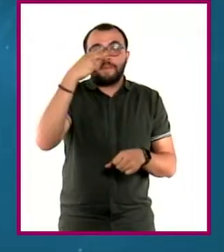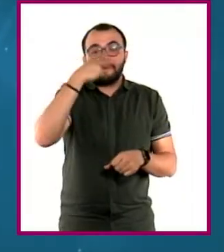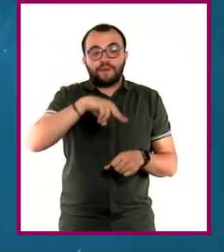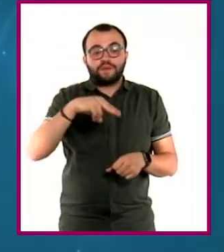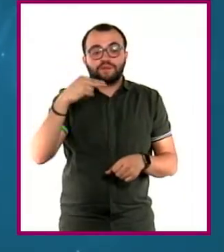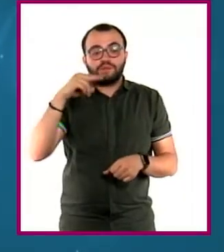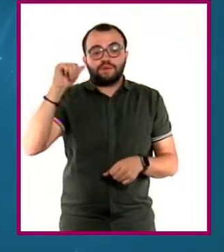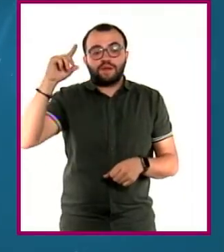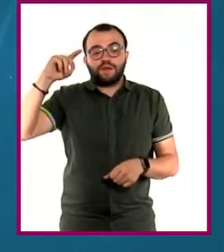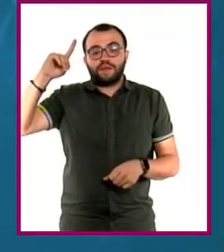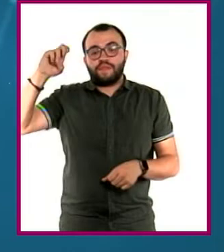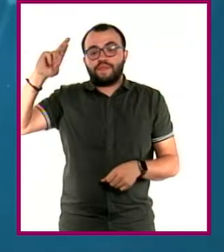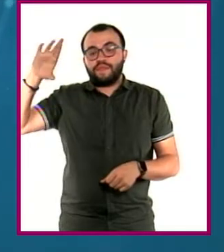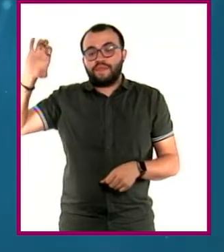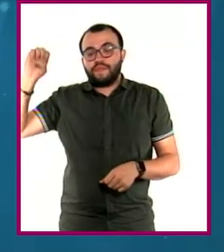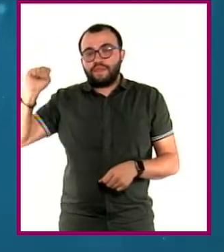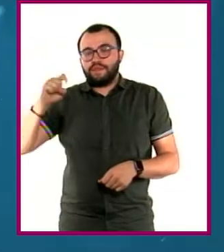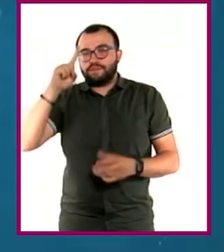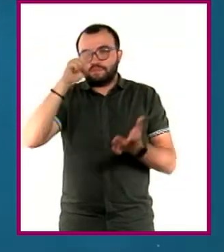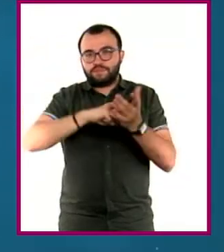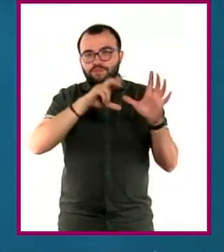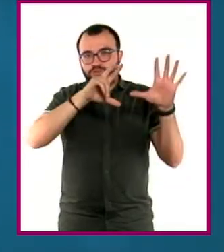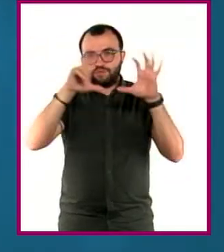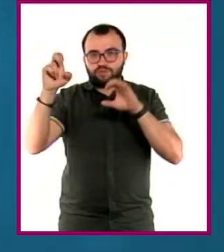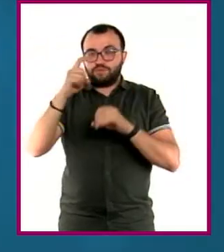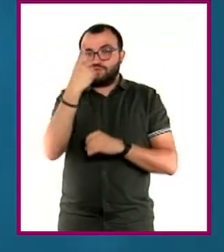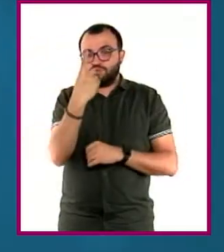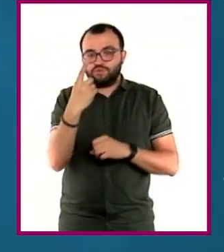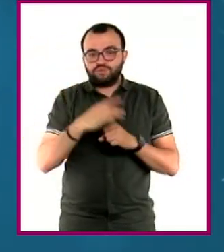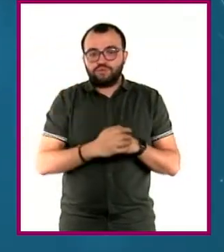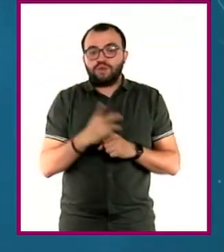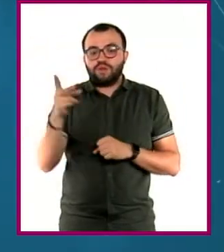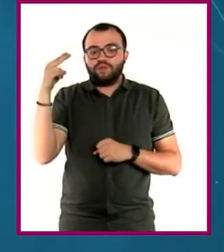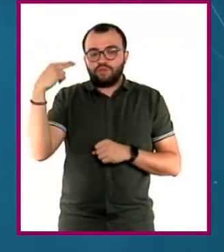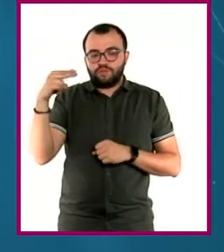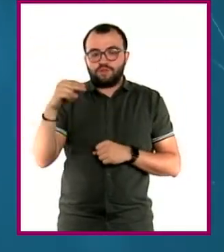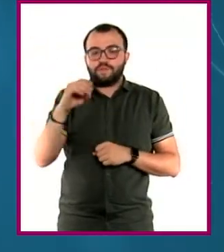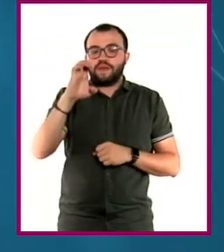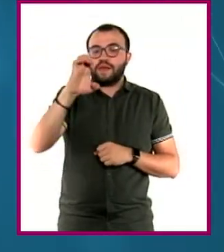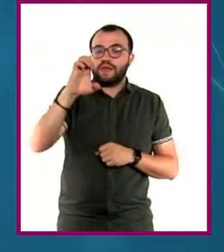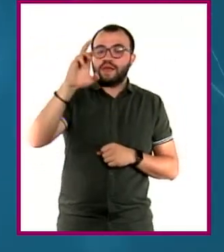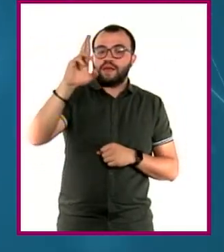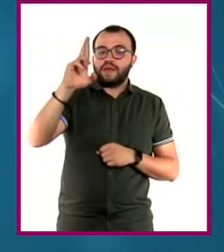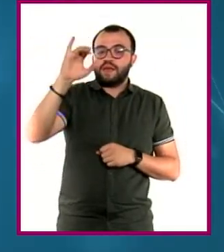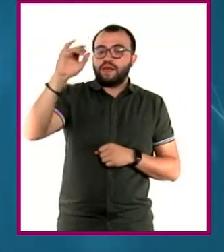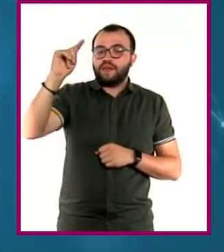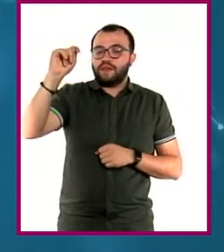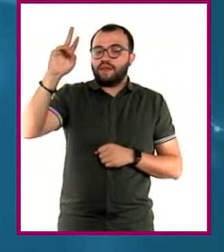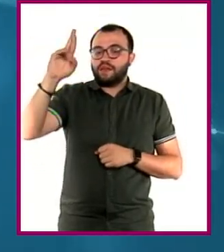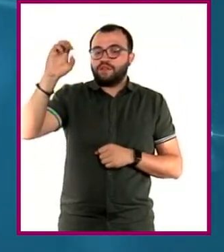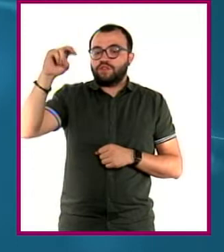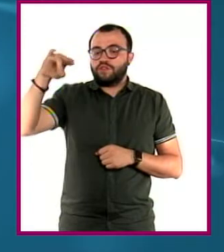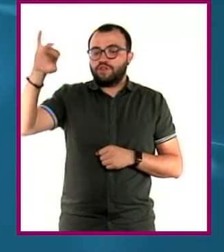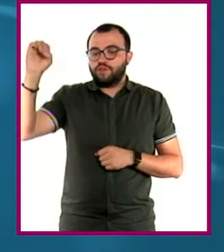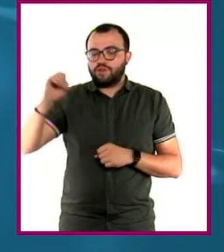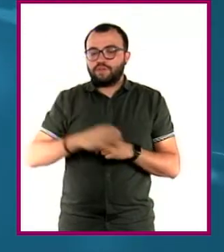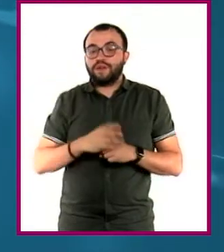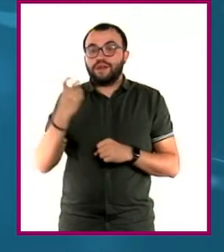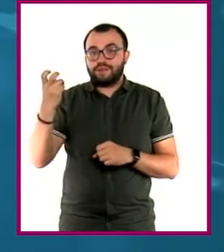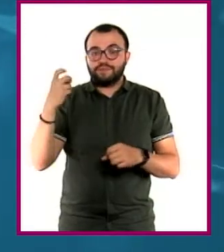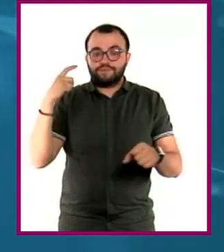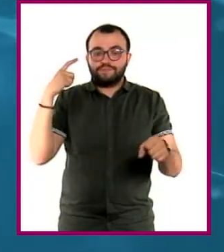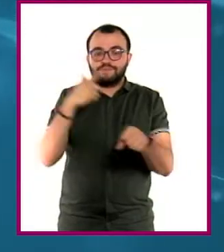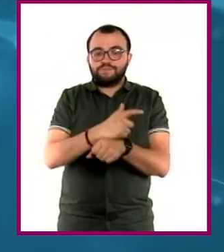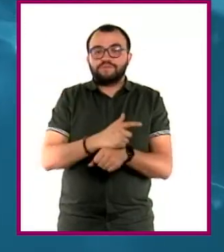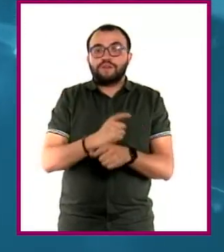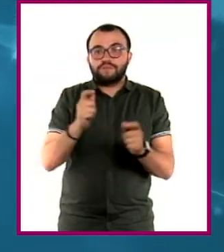Andrés Manuel del Río Fernández en 1801, al cual llamó eritronio. Por un error, este descubrimiento